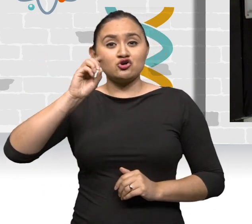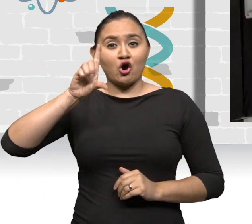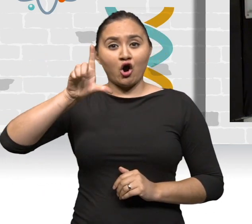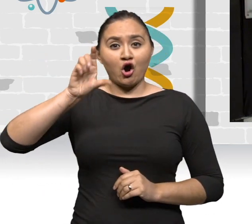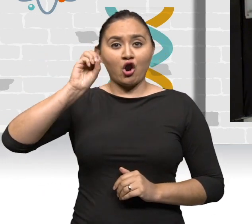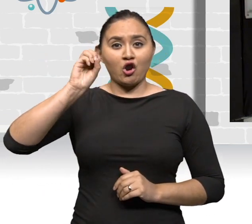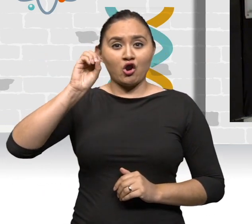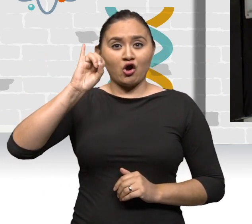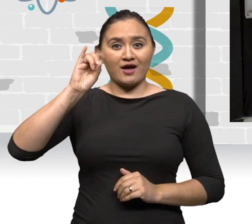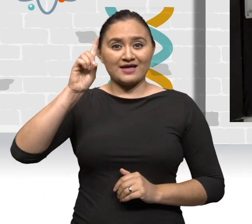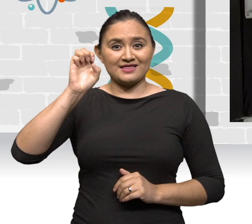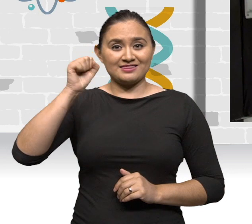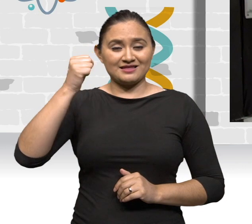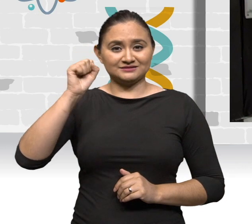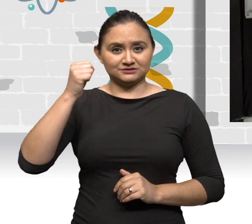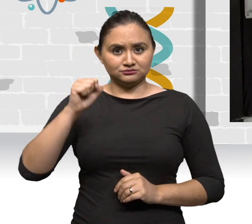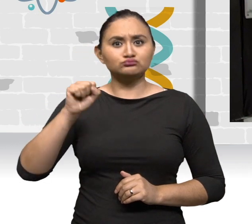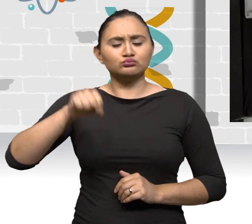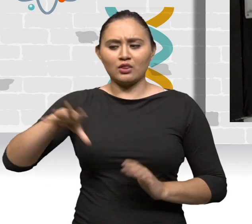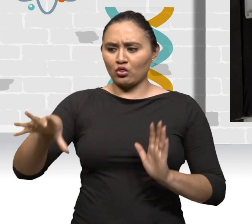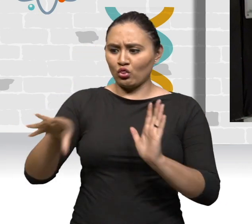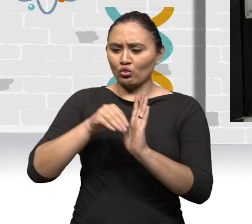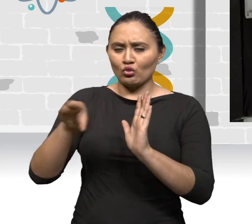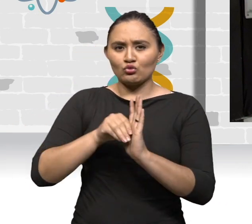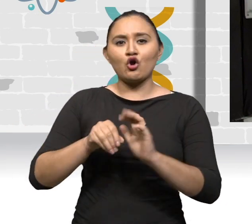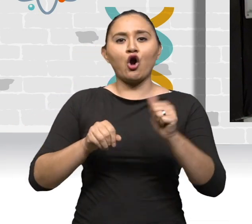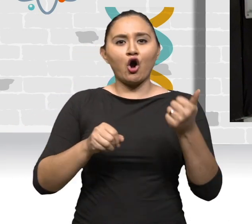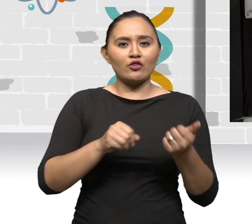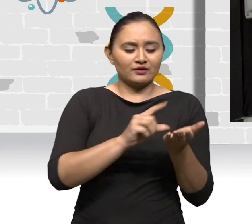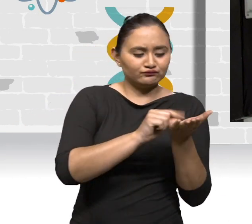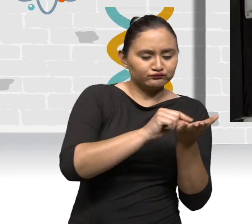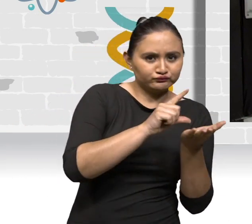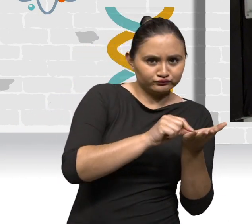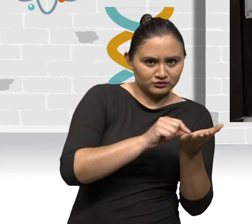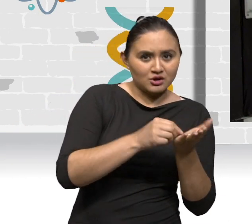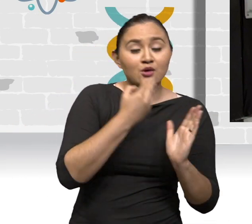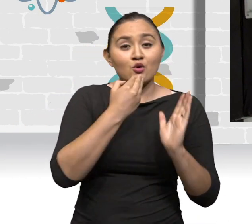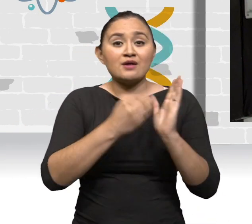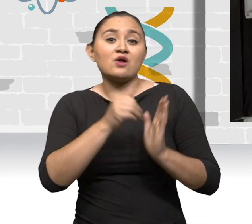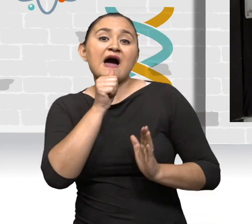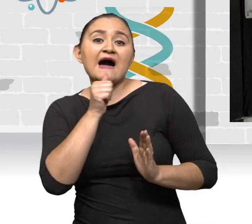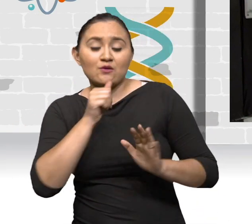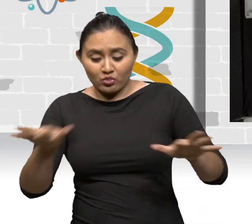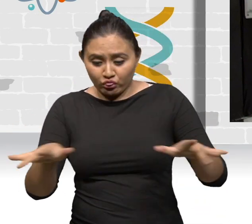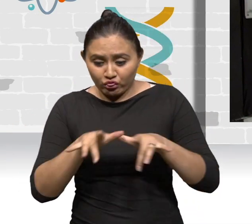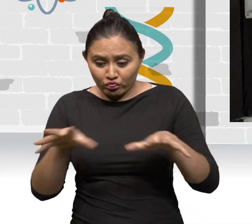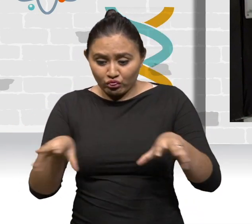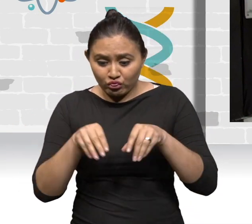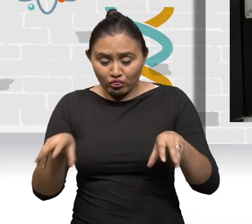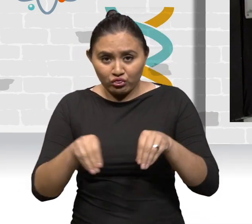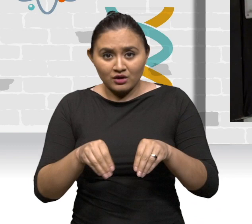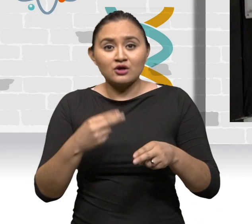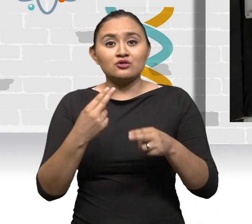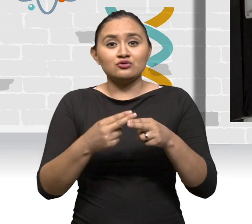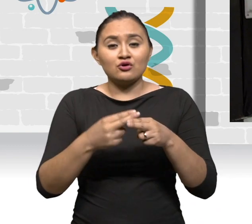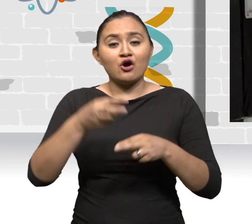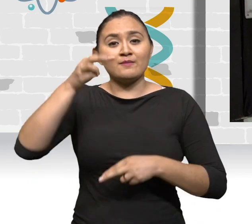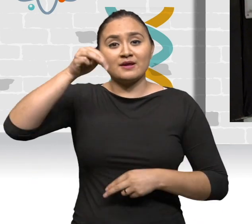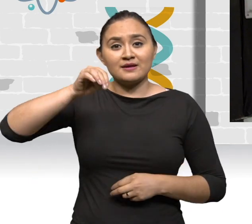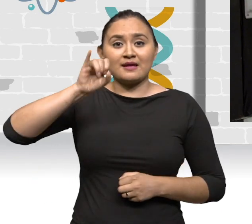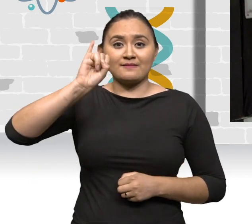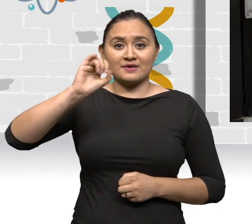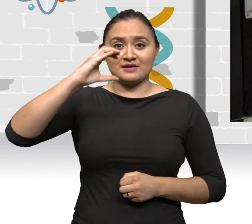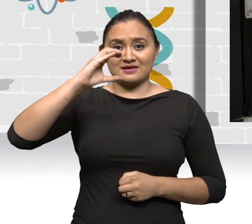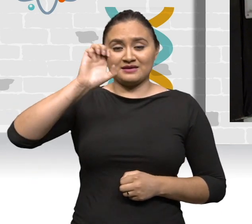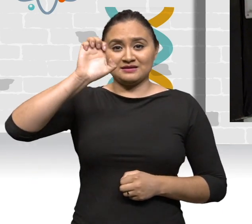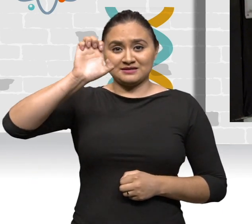pueden atraer y retener en su superficie moléculas iones de otras sustancias. Cuando los iones provienen del agua, se llaman micelas. Hoy en día